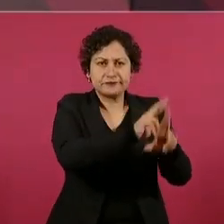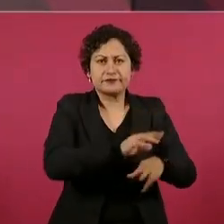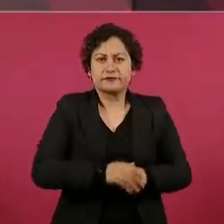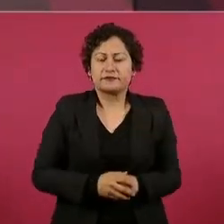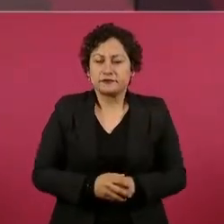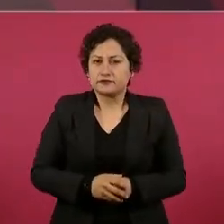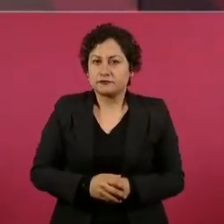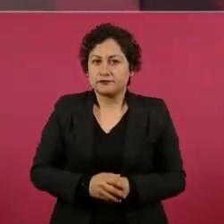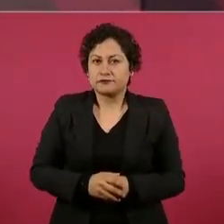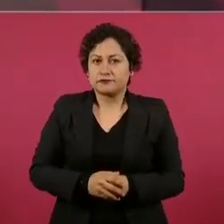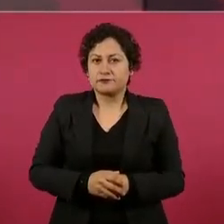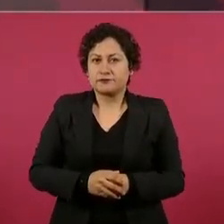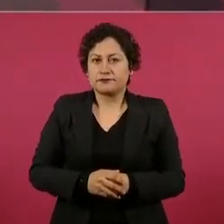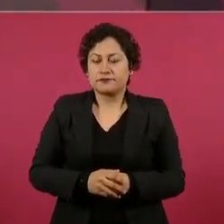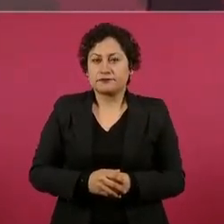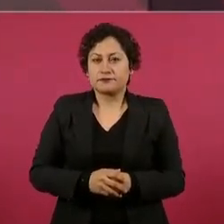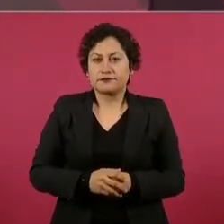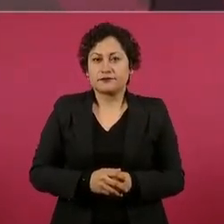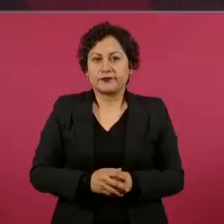los he